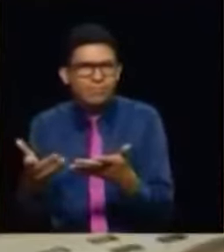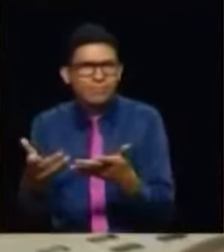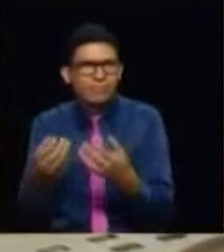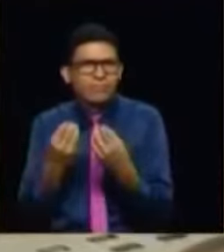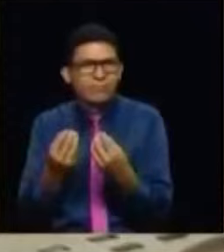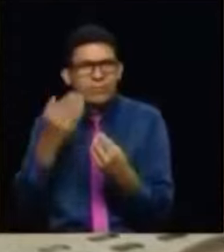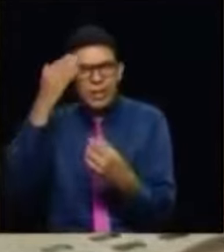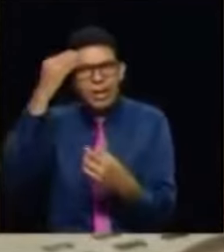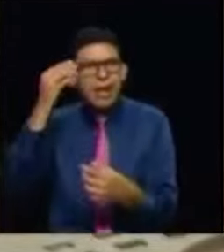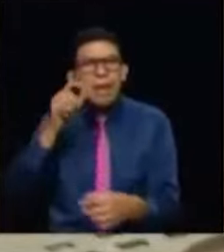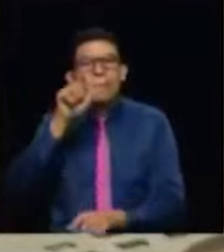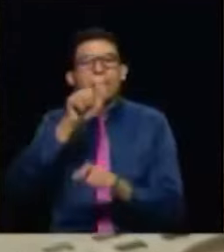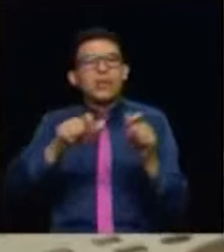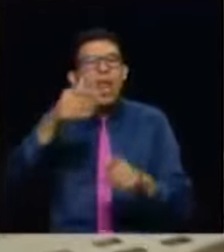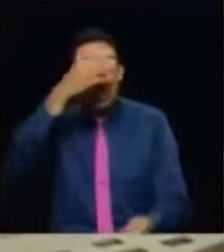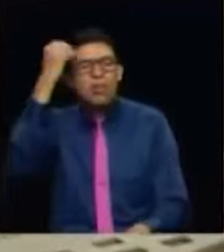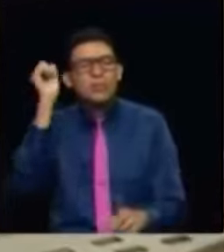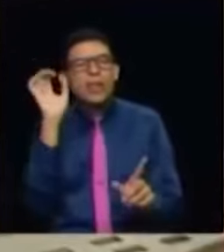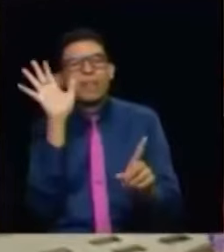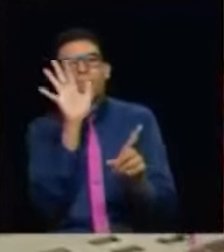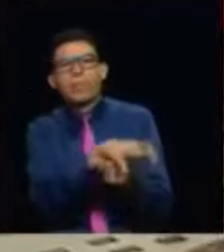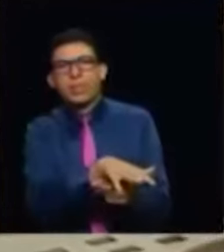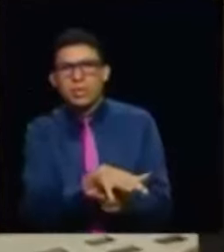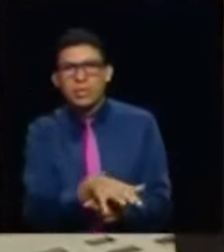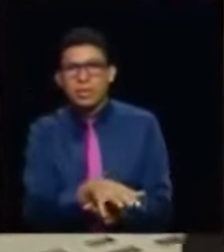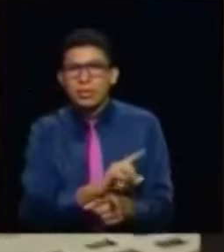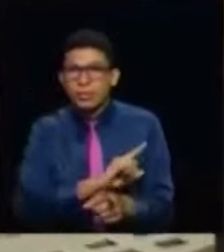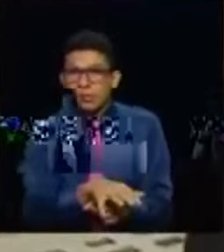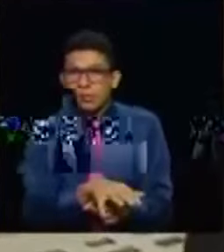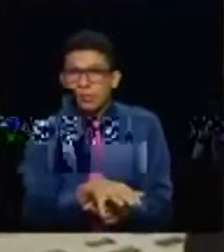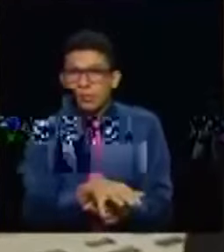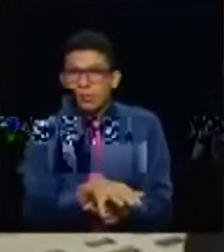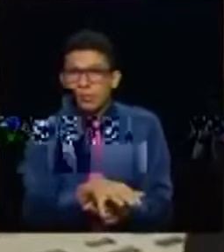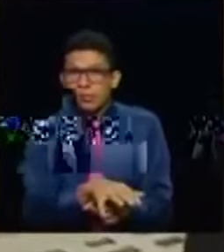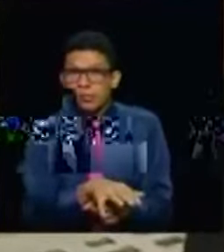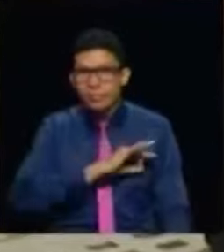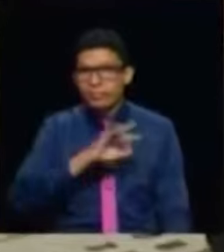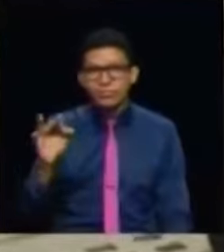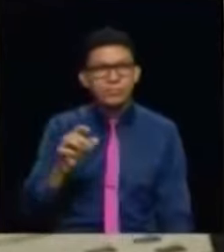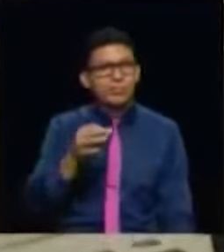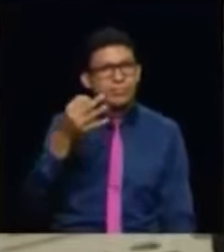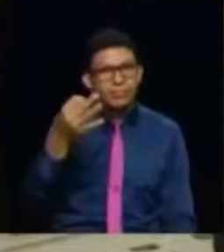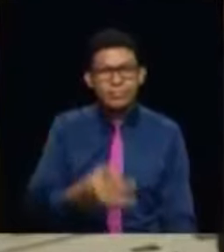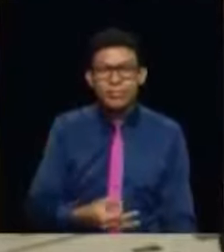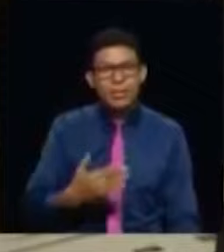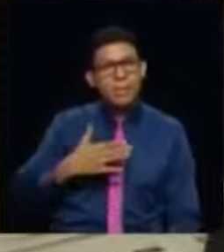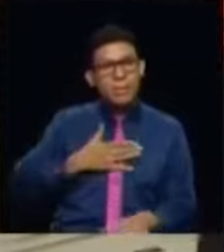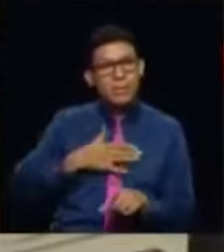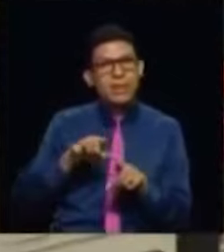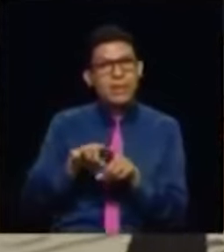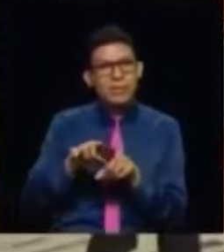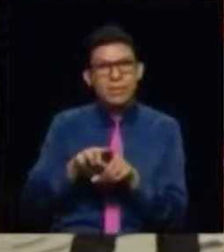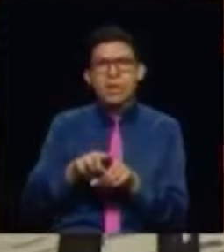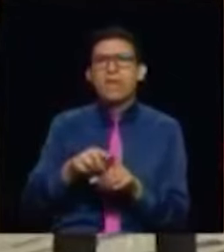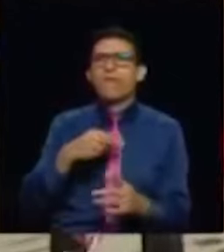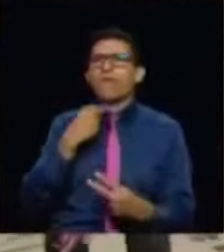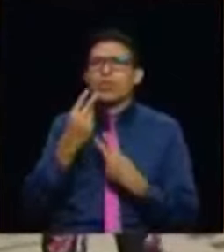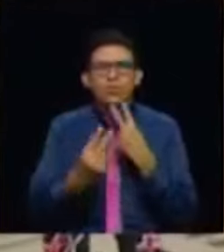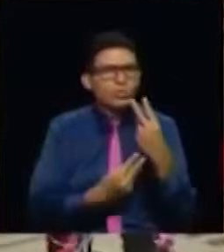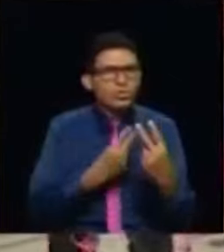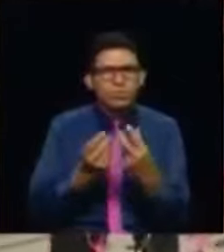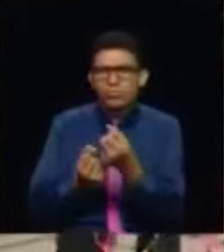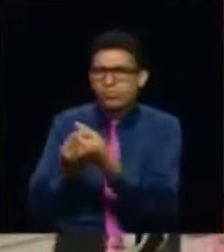la gente se olvidara del caso, pero no, nadie se va a olvidar del caso. Mi hermana tiene mucha voz, tiene mucho